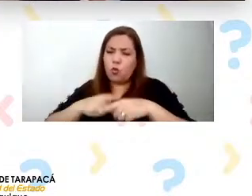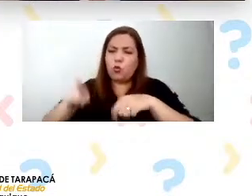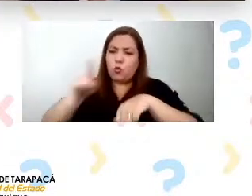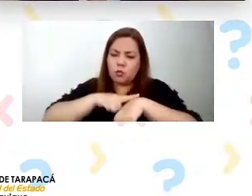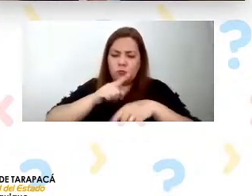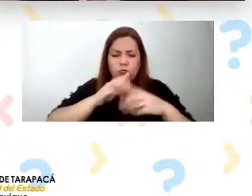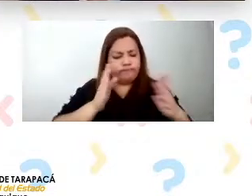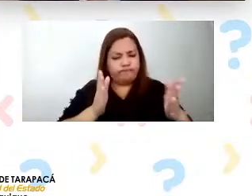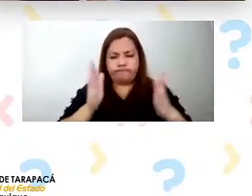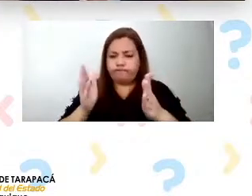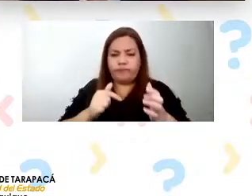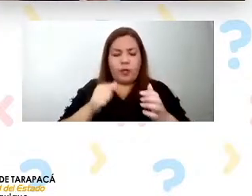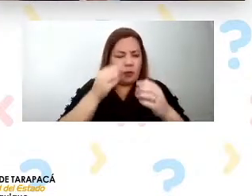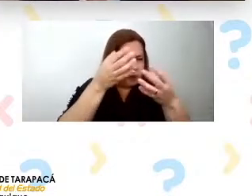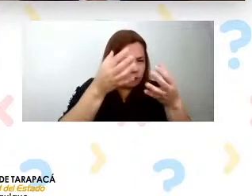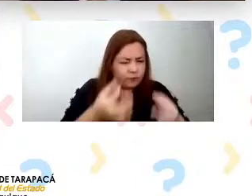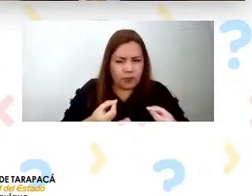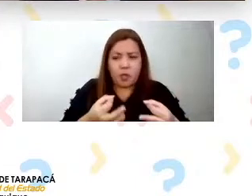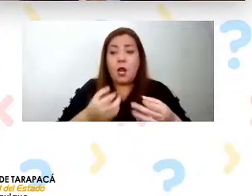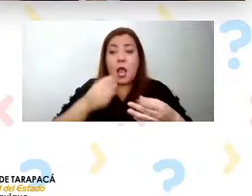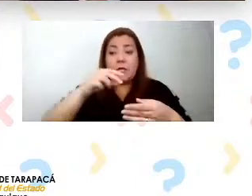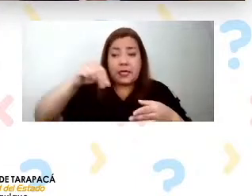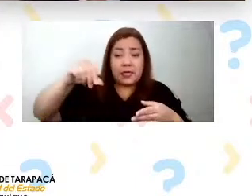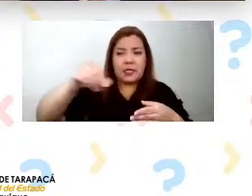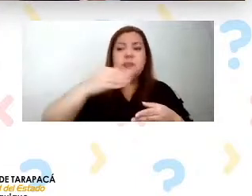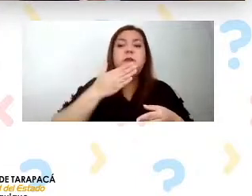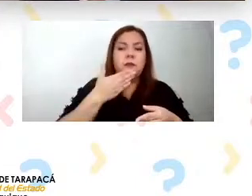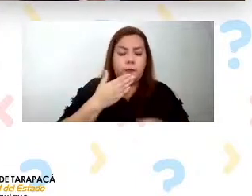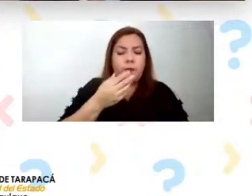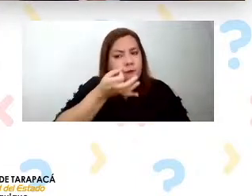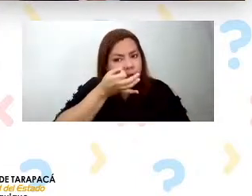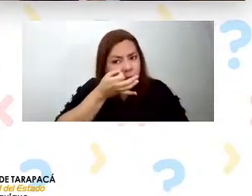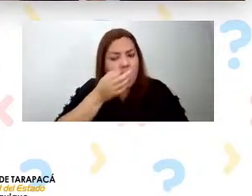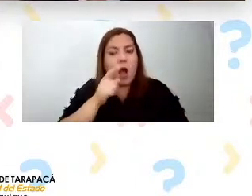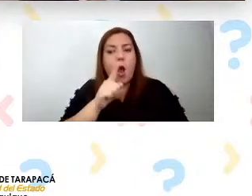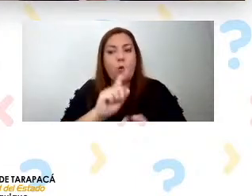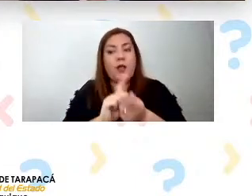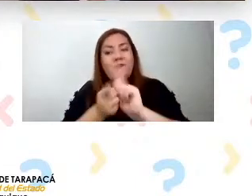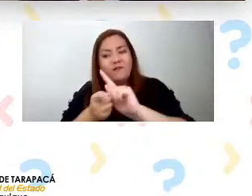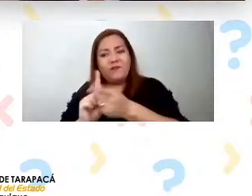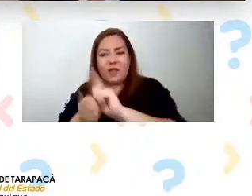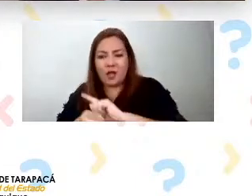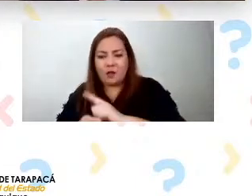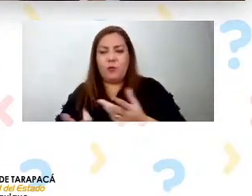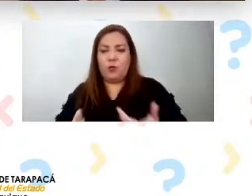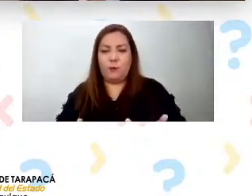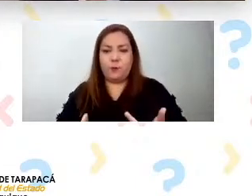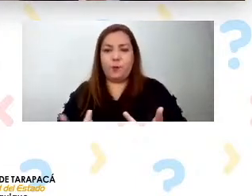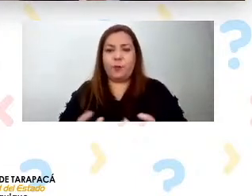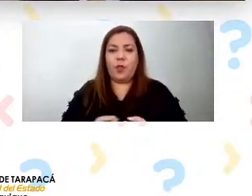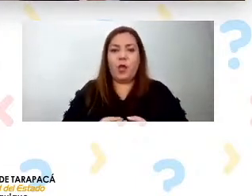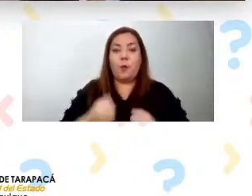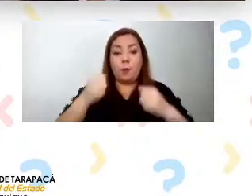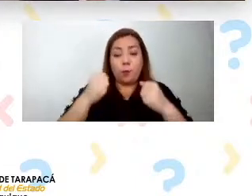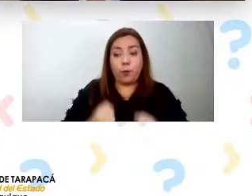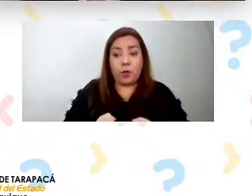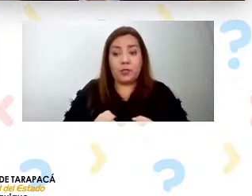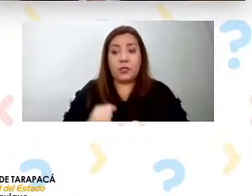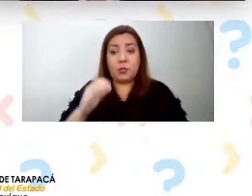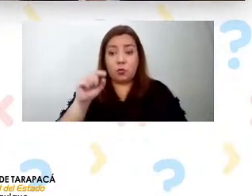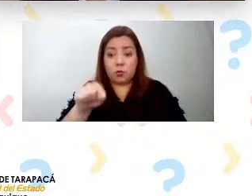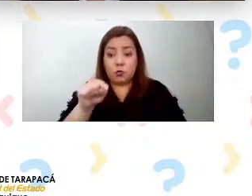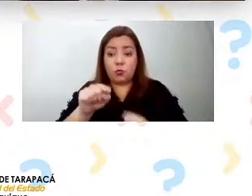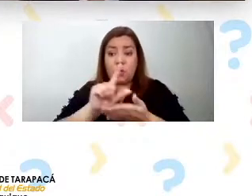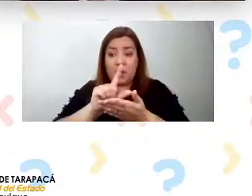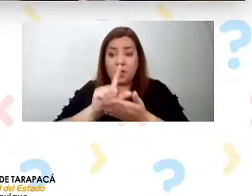salinidad, que también existe una variabilidad, es decir, probablemente estos puquios son